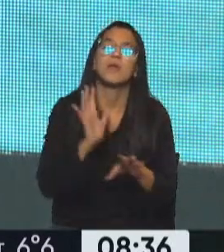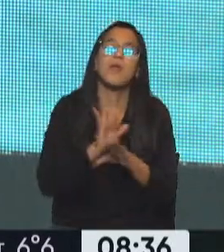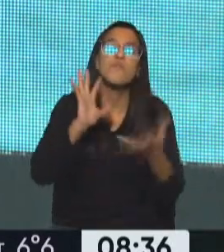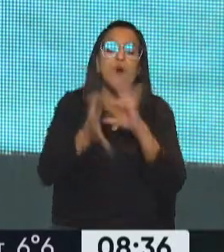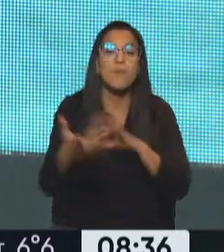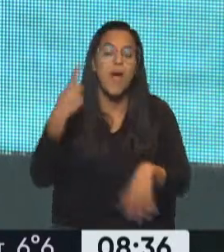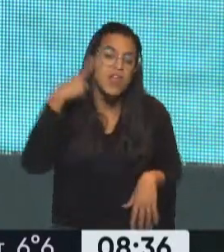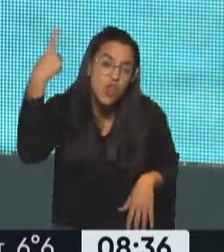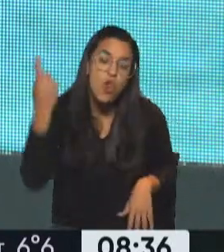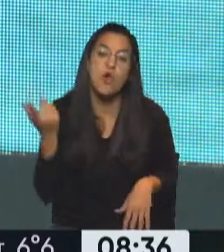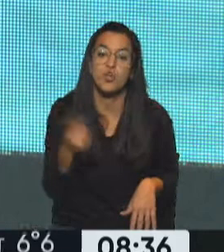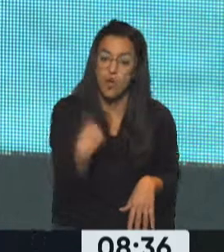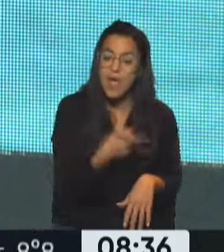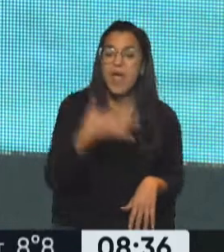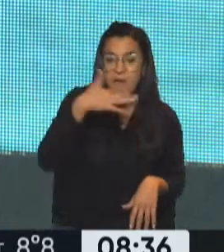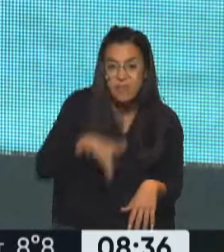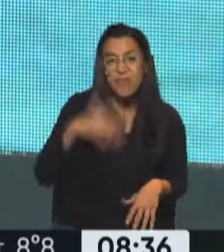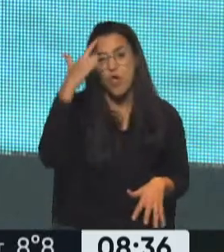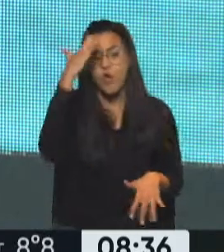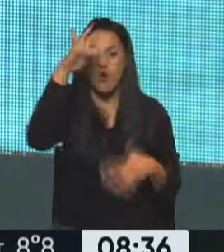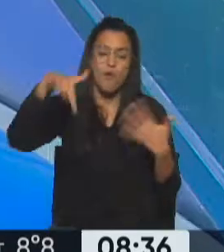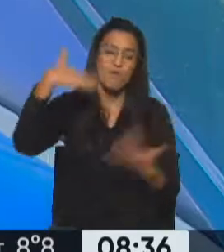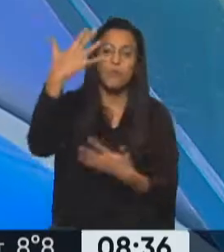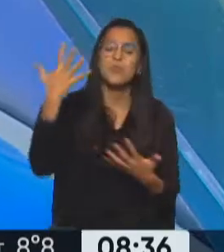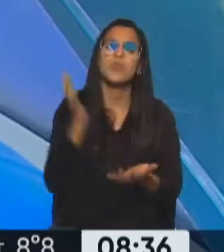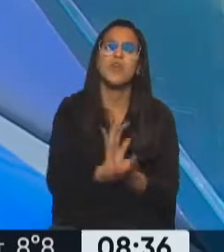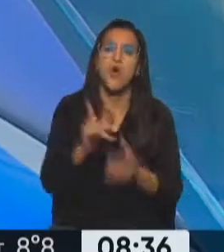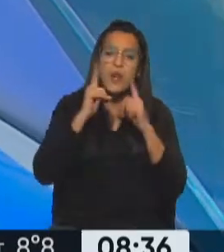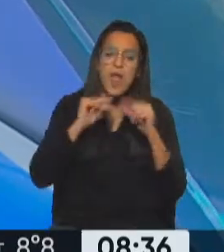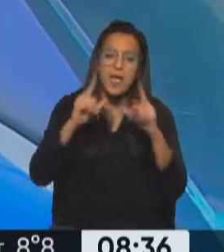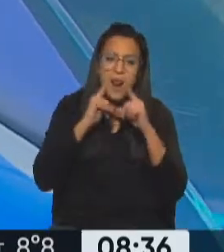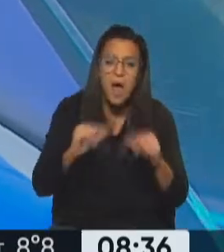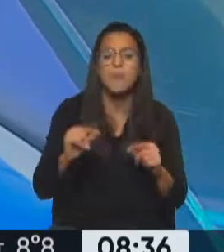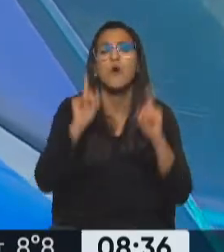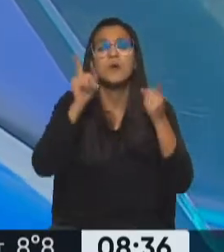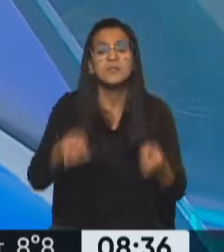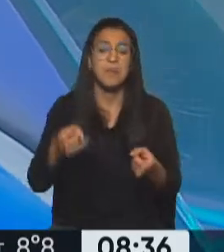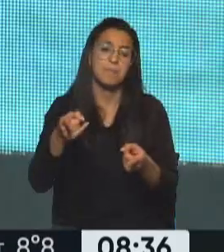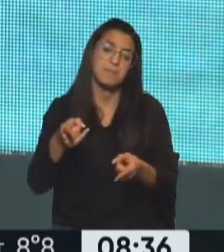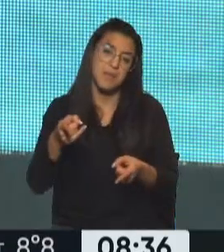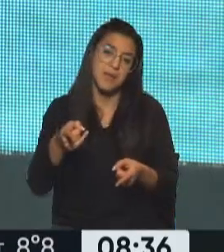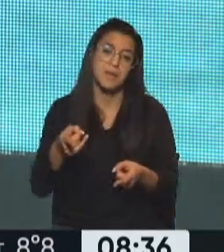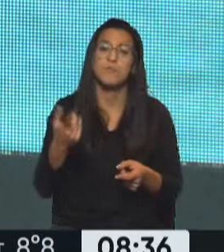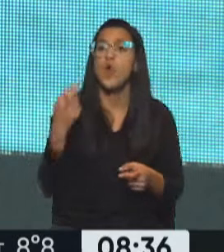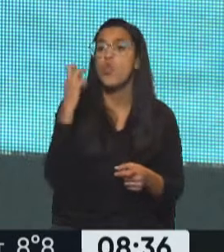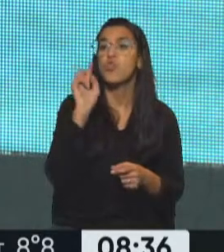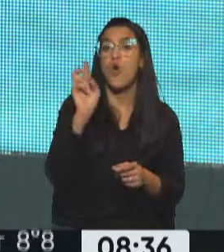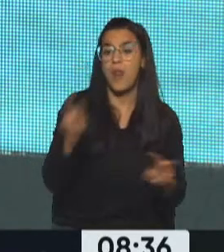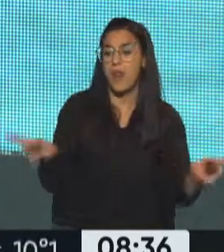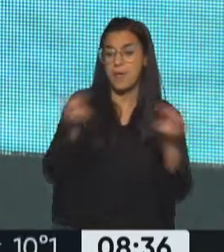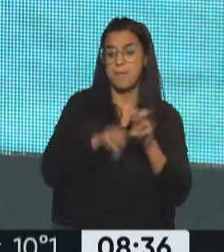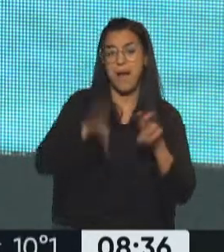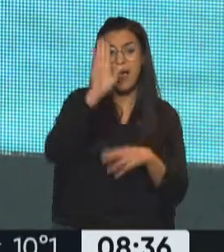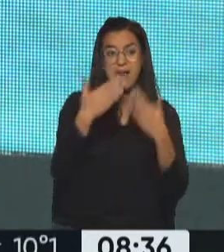ideológicas, que uno entiende que confunden lo que es el reclamo genuino, También es el principal generador de dólares en la República